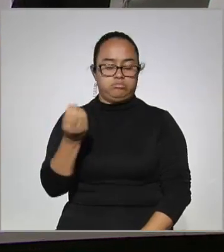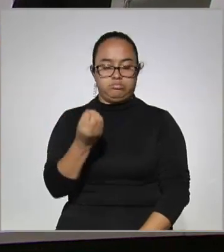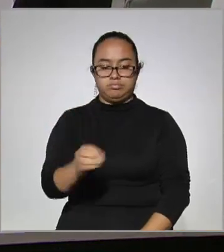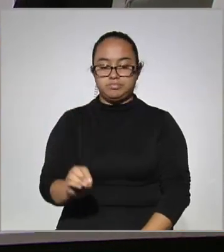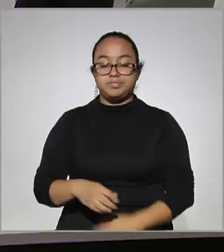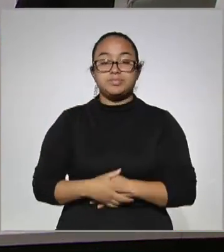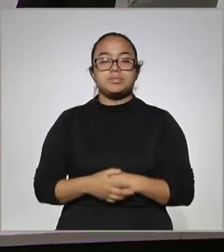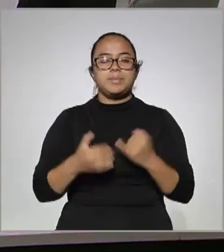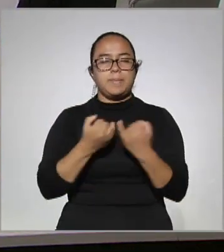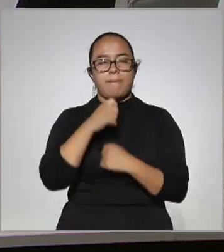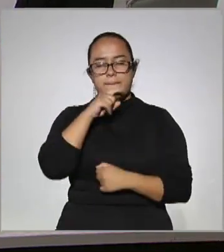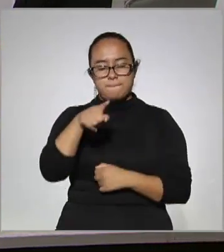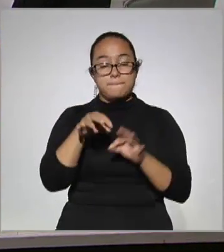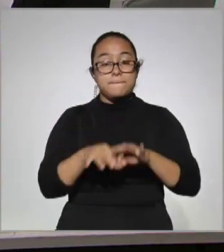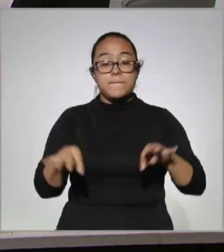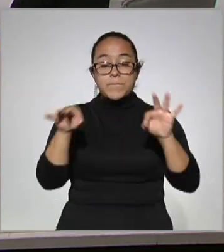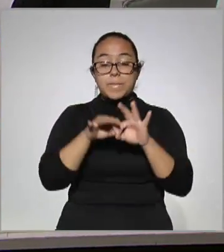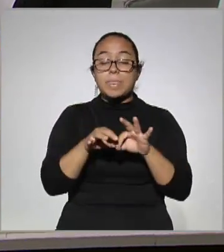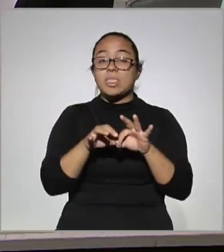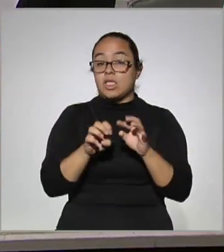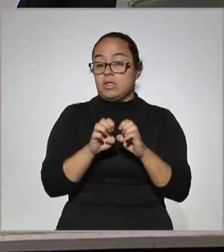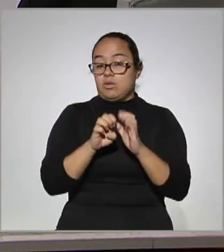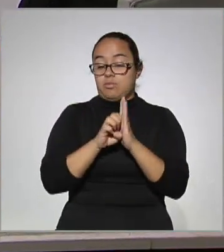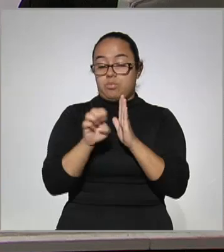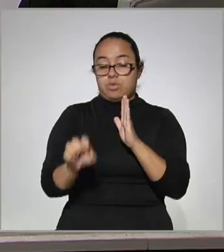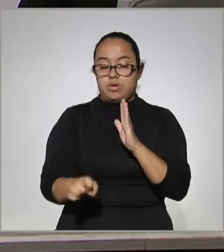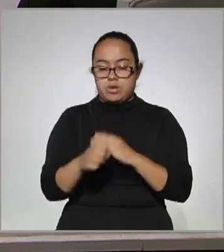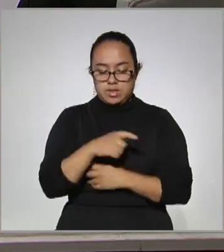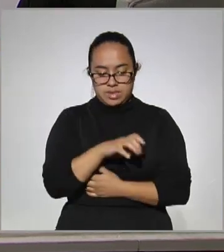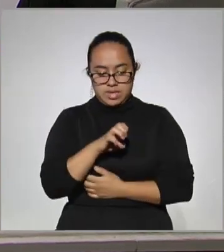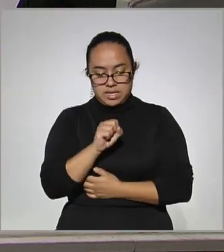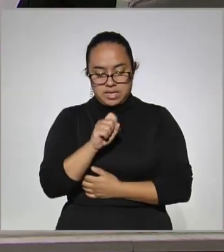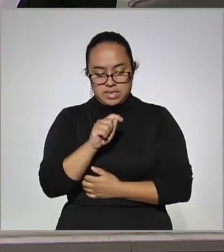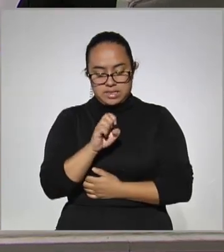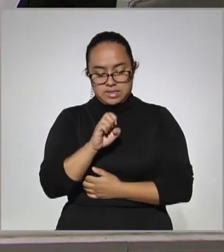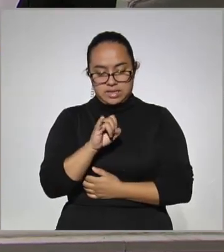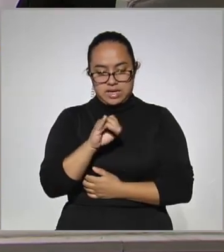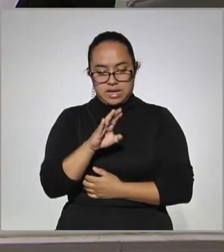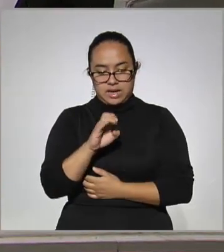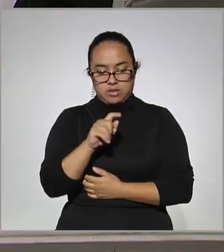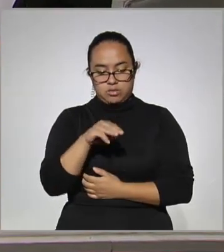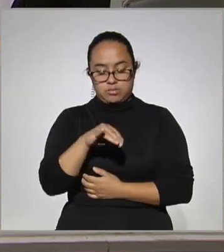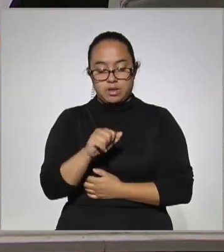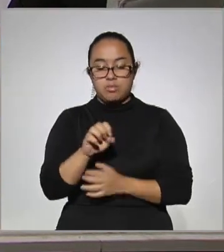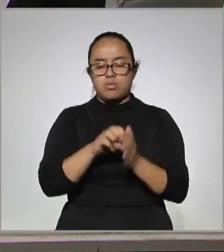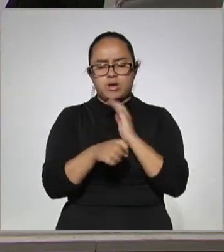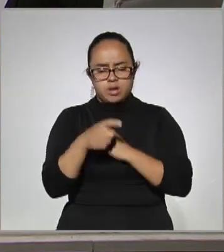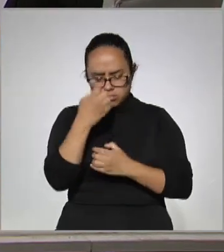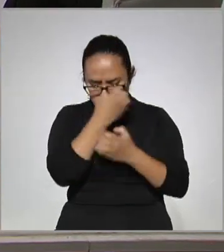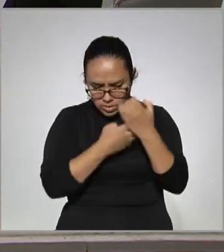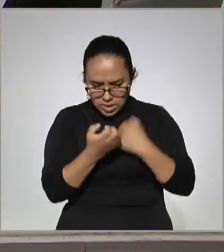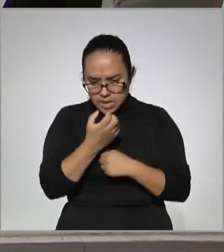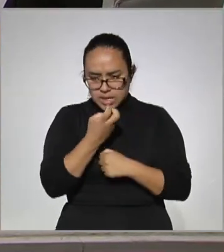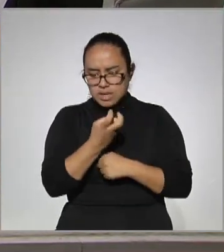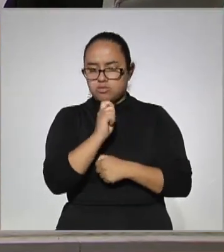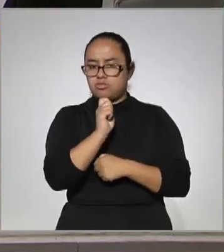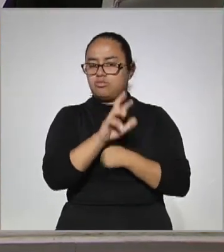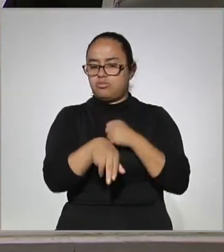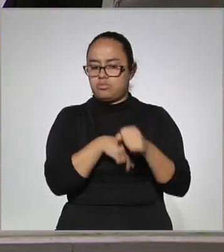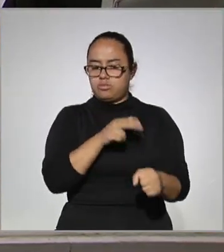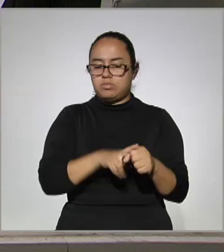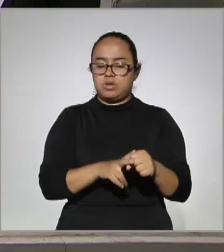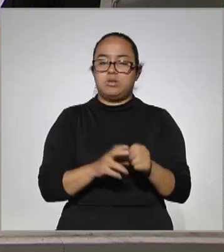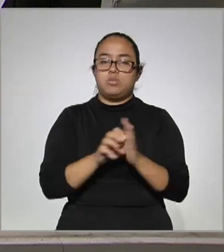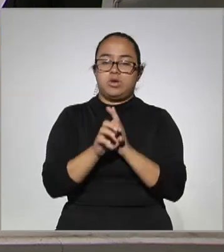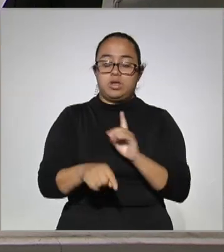recalca en las pacientes, ¿no? Cuando les hacen la histerectomía, ¿qué es? O sea, sus citologías debieron haber estado normales. Sí, como